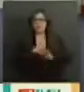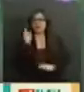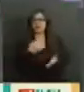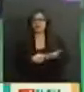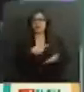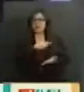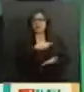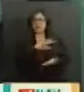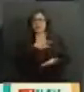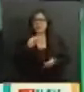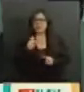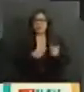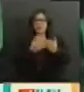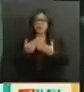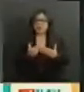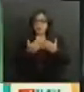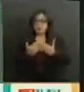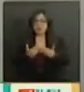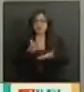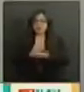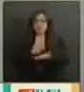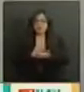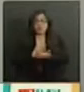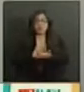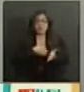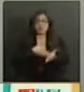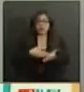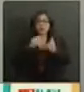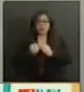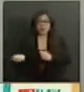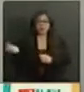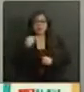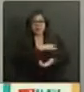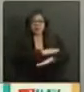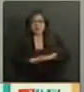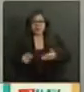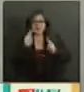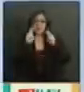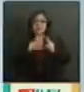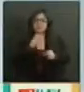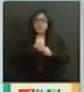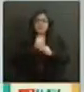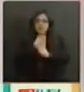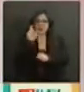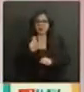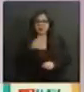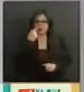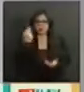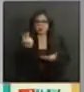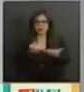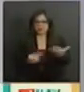1.500 alumnos de colegios vulnerables puedan venir de forma gratuita a conocer el trabajo del artista.